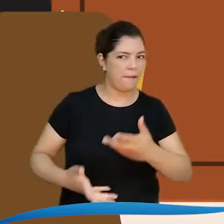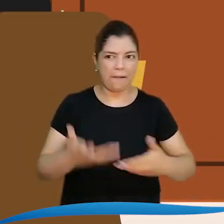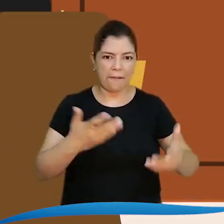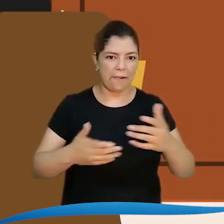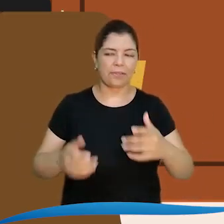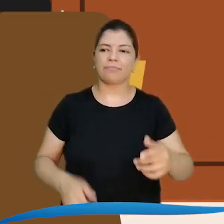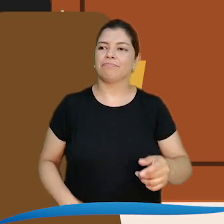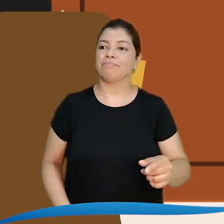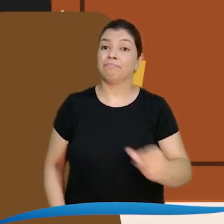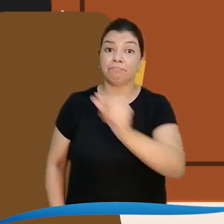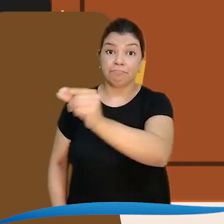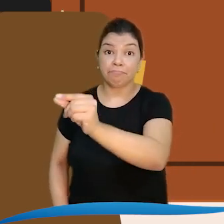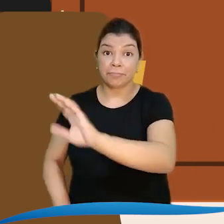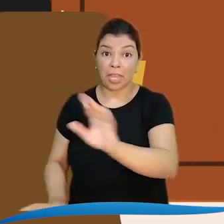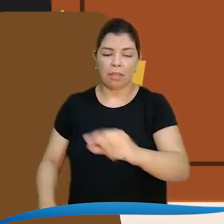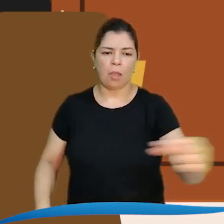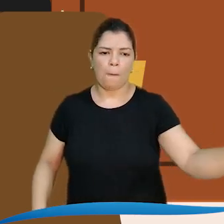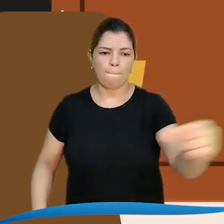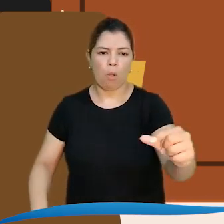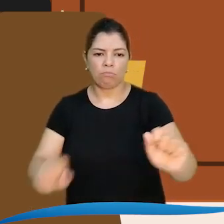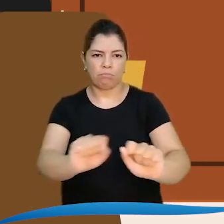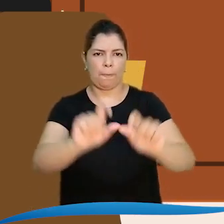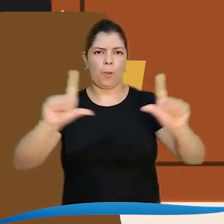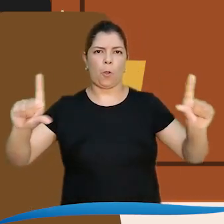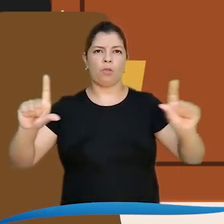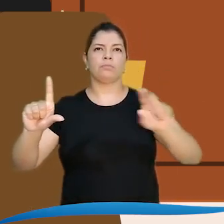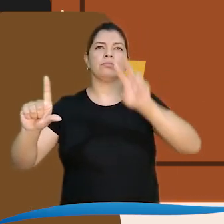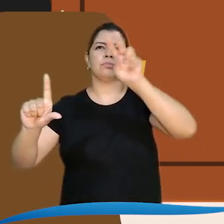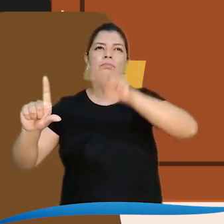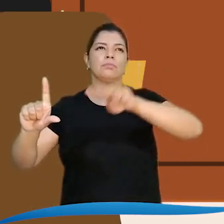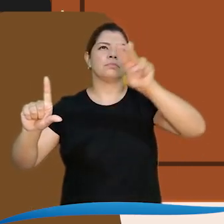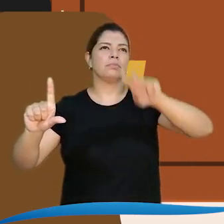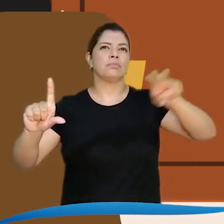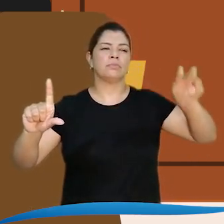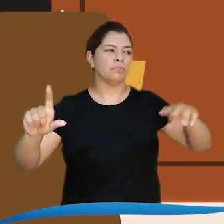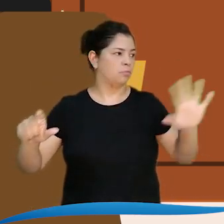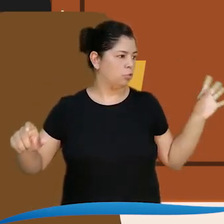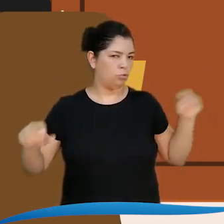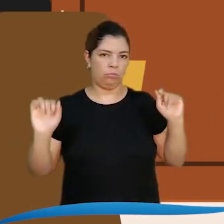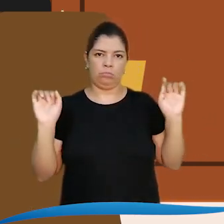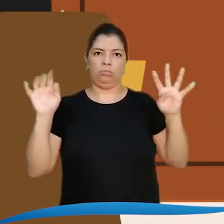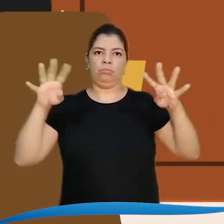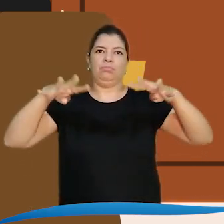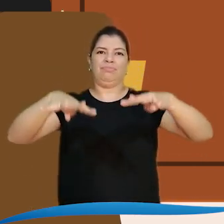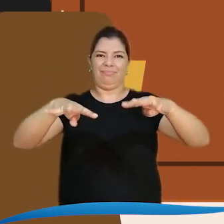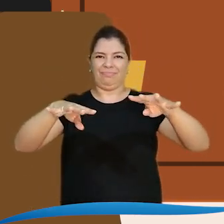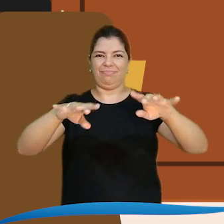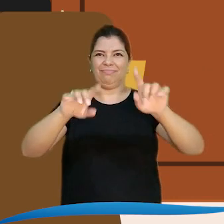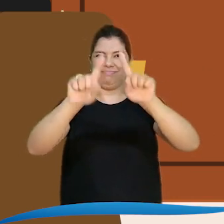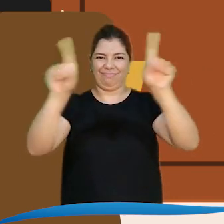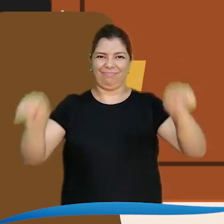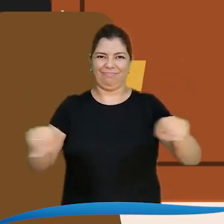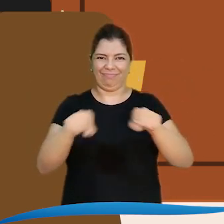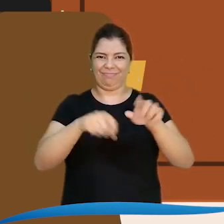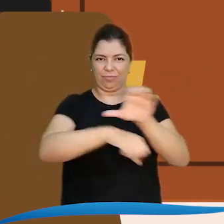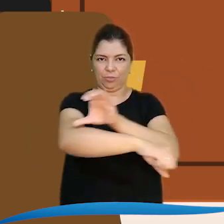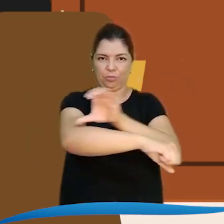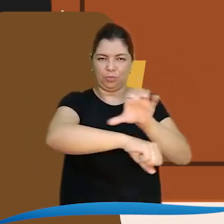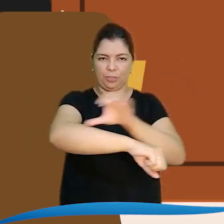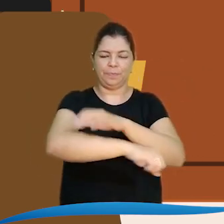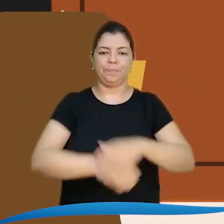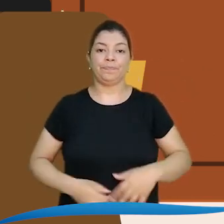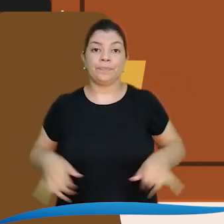en cámara rápida. Peregrina le da una memoria USB a Equidad. Se lee la información consignada y todos se